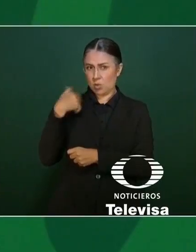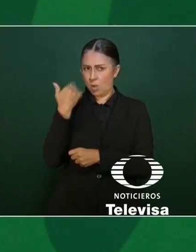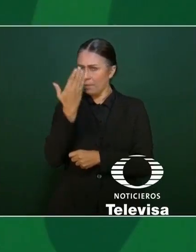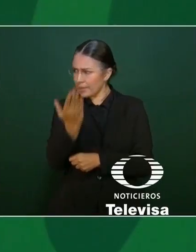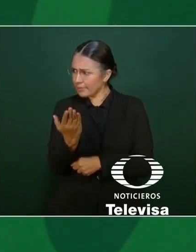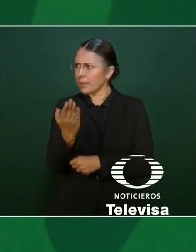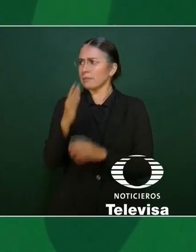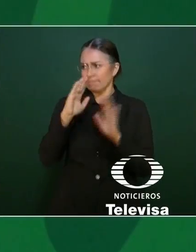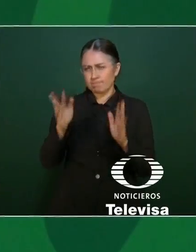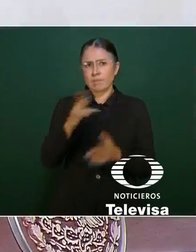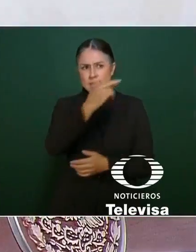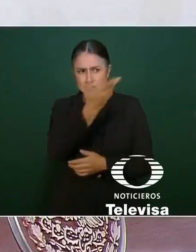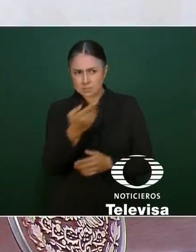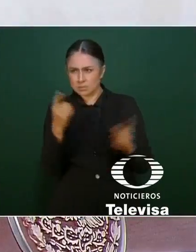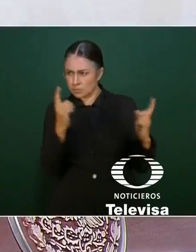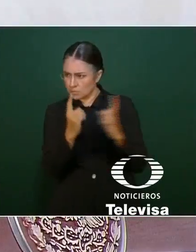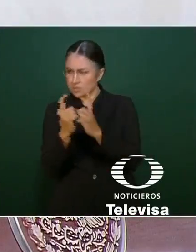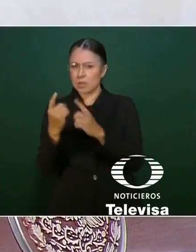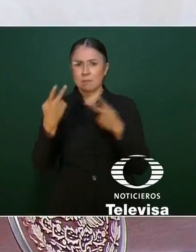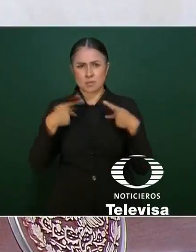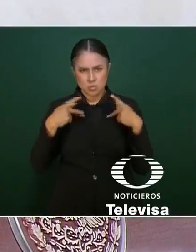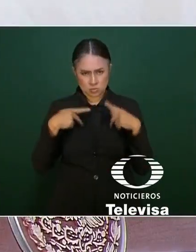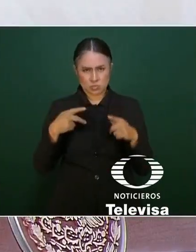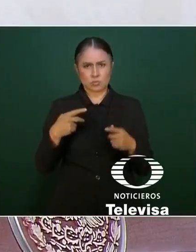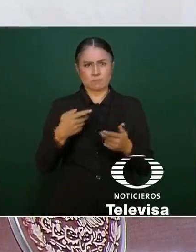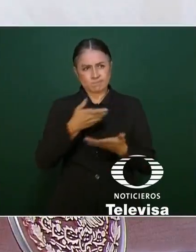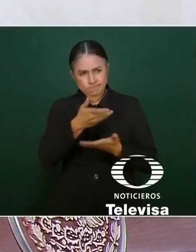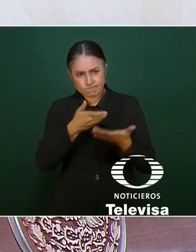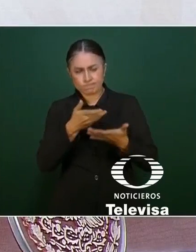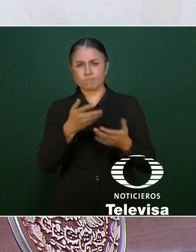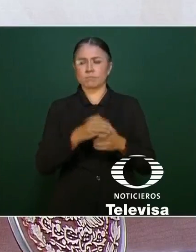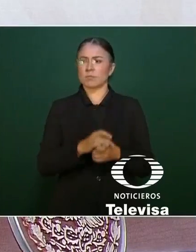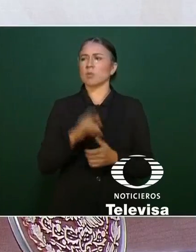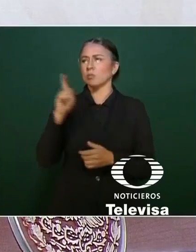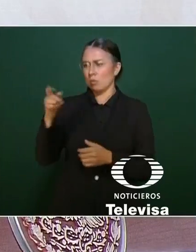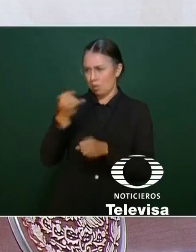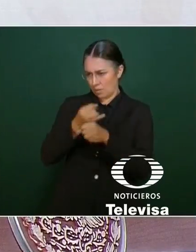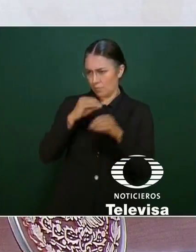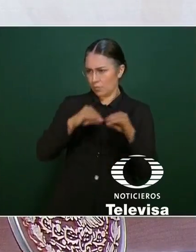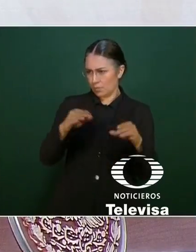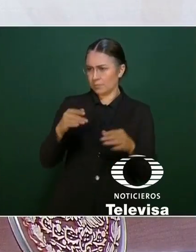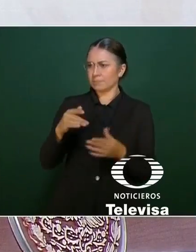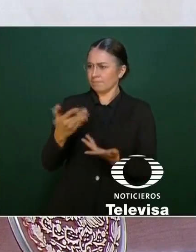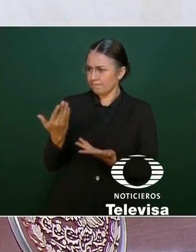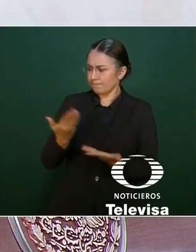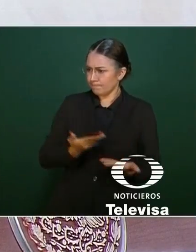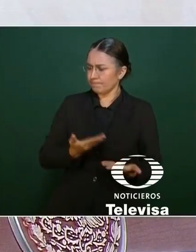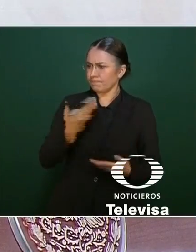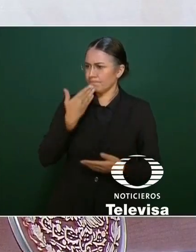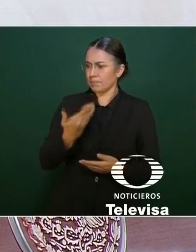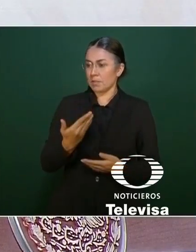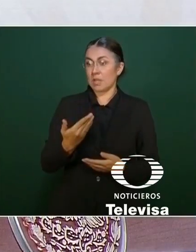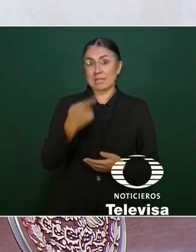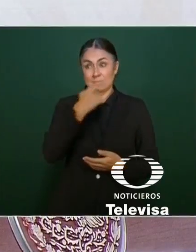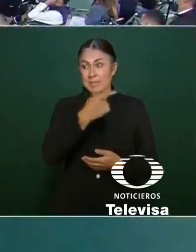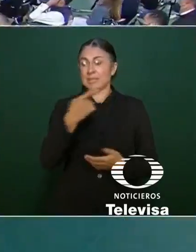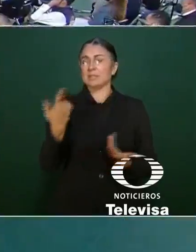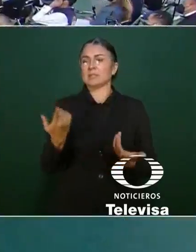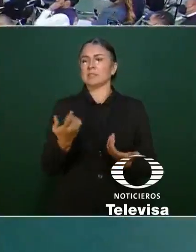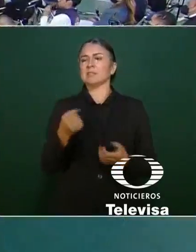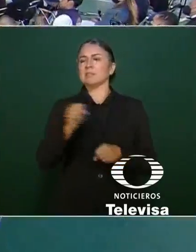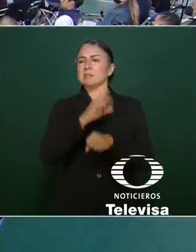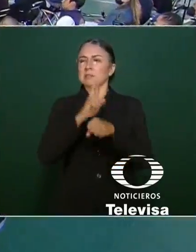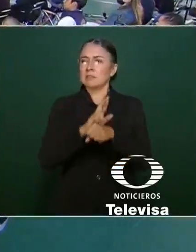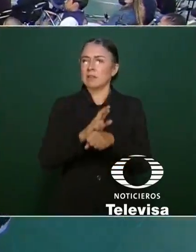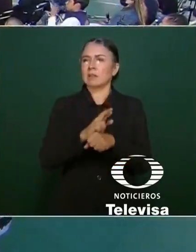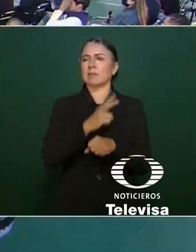al subsecretario Alejandro Encinas de intervenir en el conflicto social. La Subsecretaría de Derechos Humanos de Gobernación